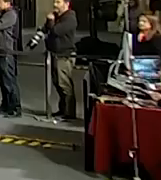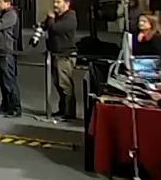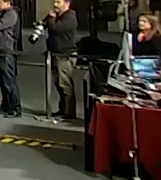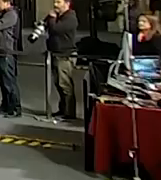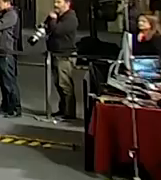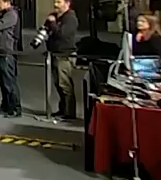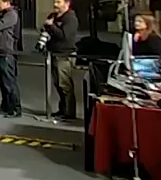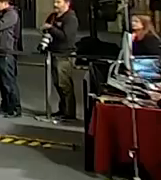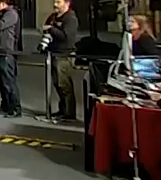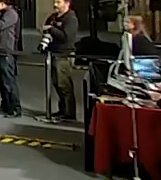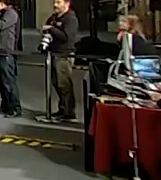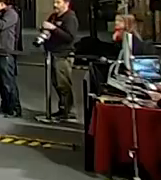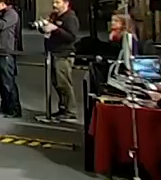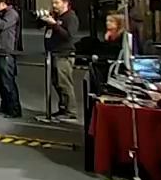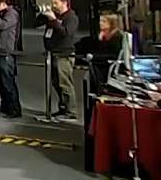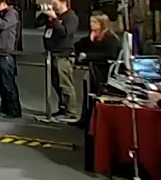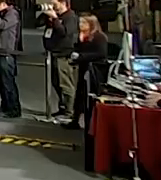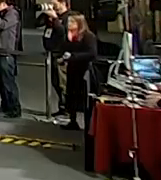gracias